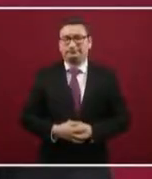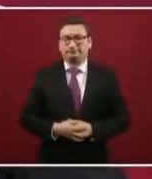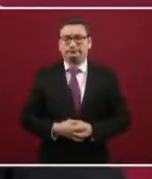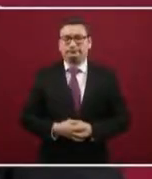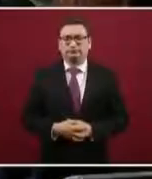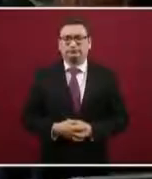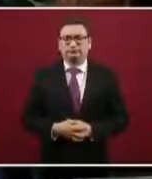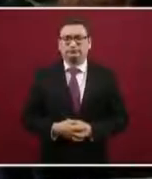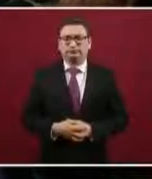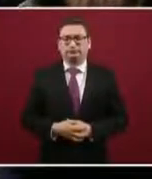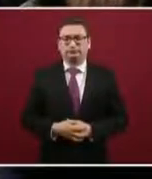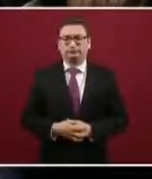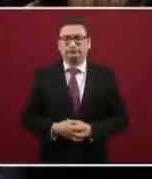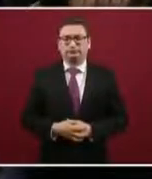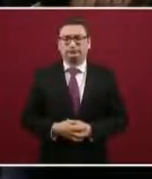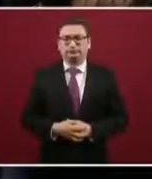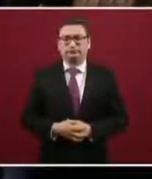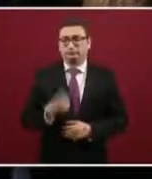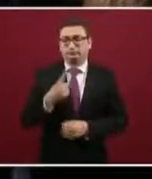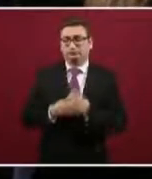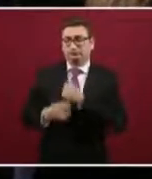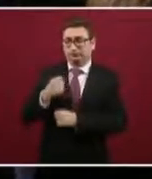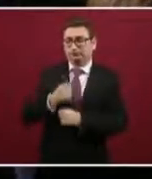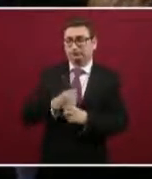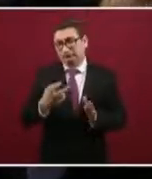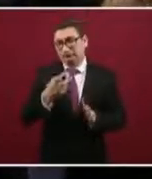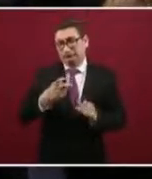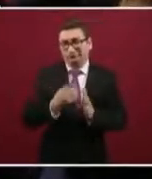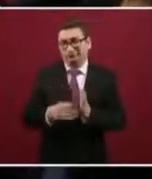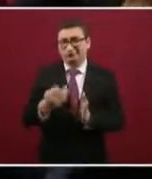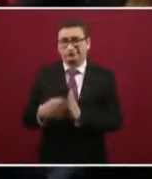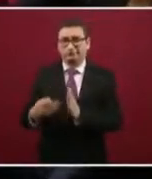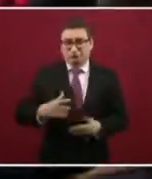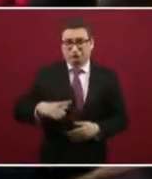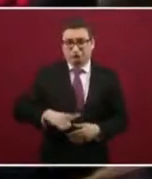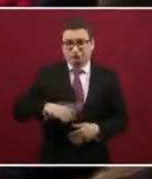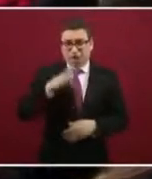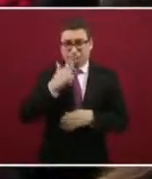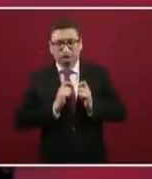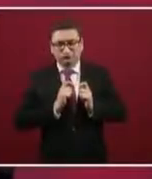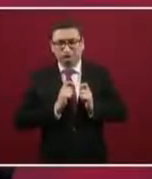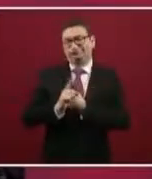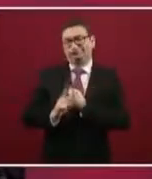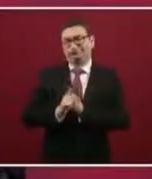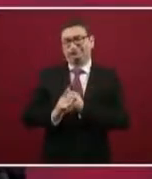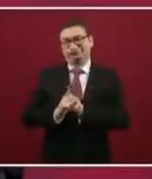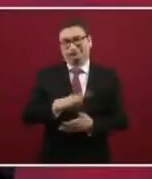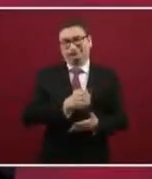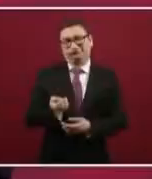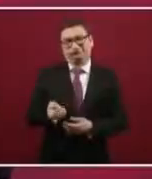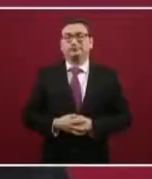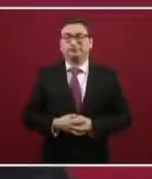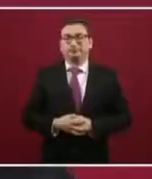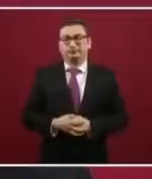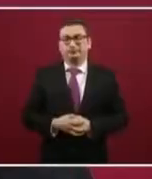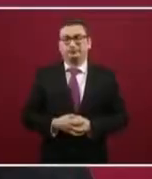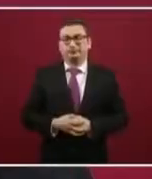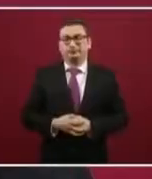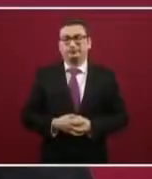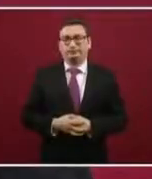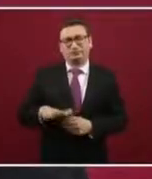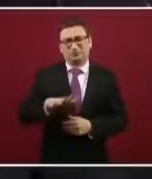sobre todo, insisto, a partir del año, de modo que cuando recibe el nuevo gobierno ya tiene el problema de la ciudad, ya